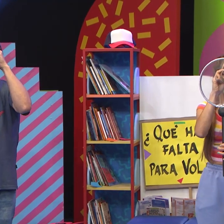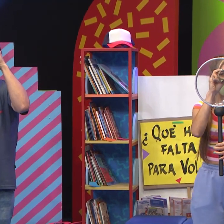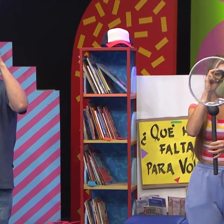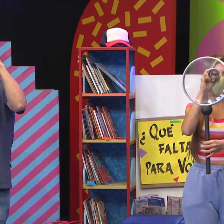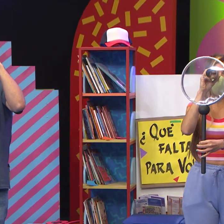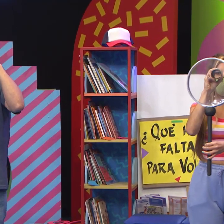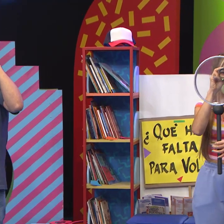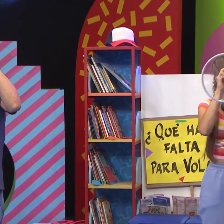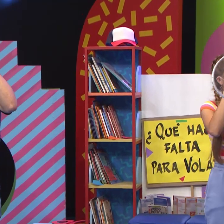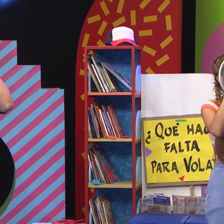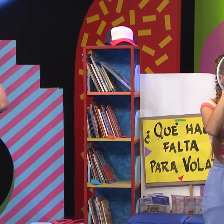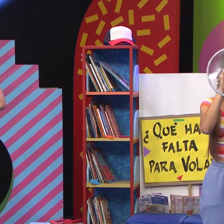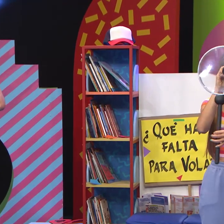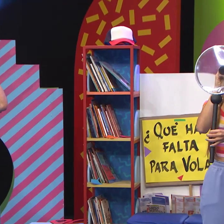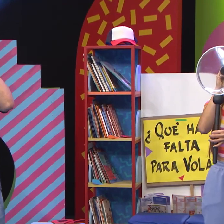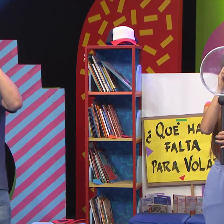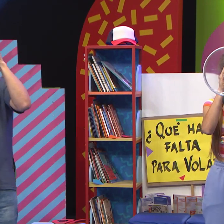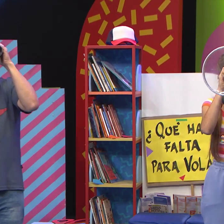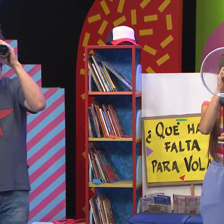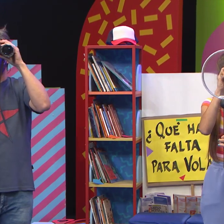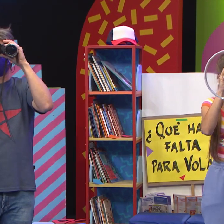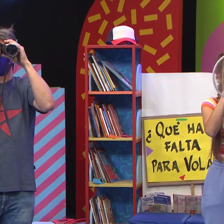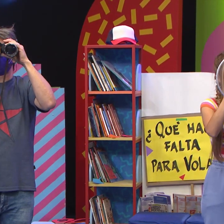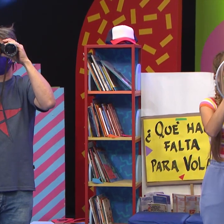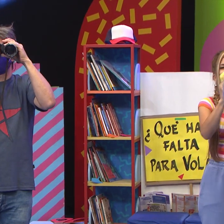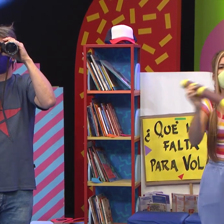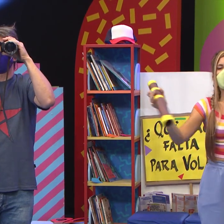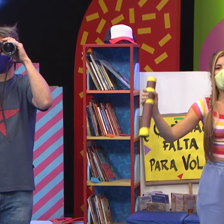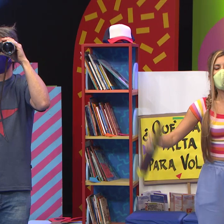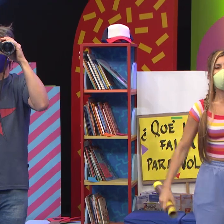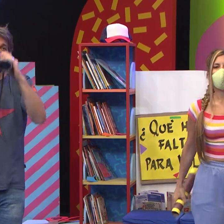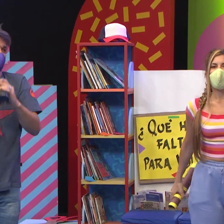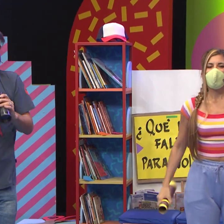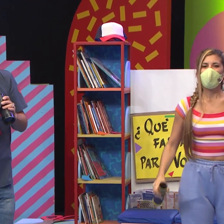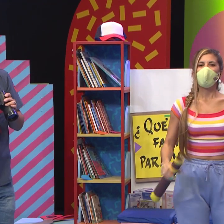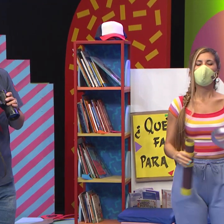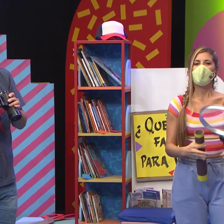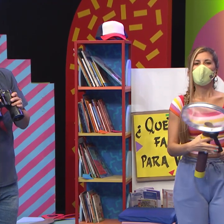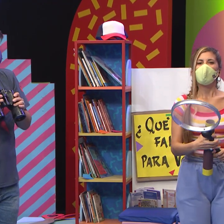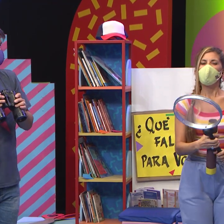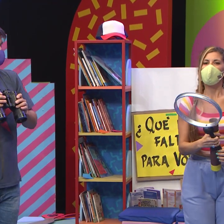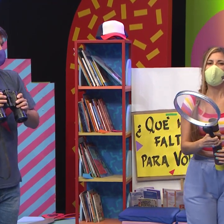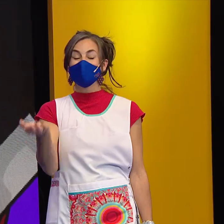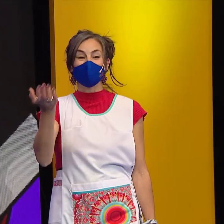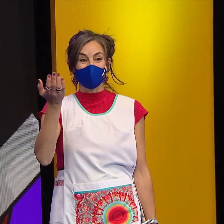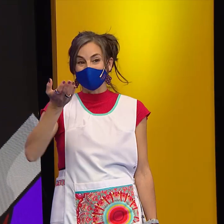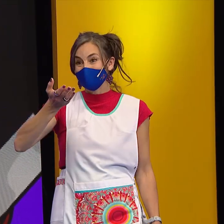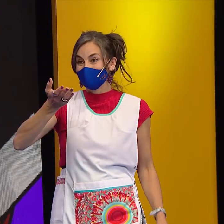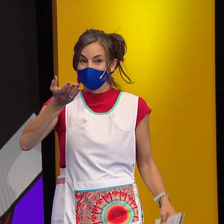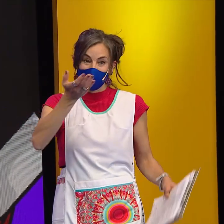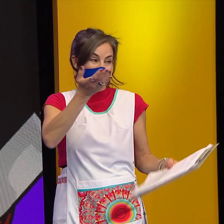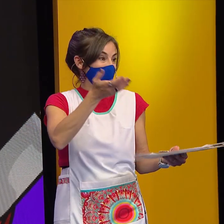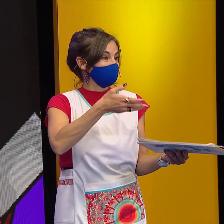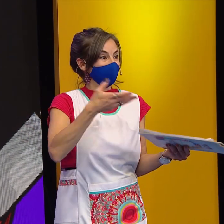potencia en esos cuerpecillos. Díganle que no se pelee más, pobrecito. No pelee me resultó un poco violento, pobrecito. Sí, sí. Y para